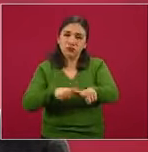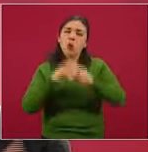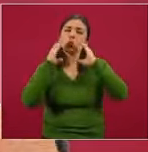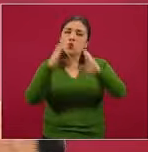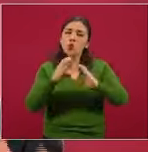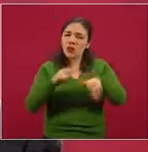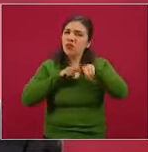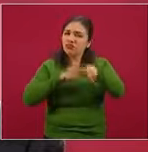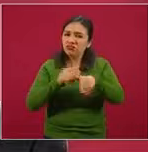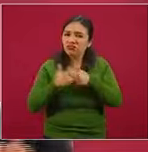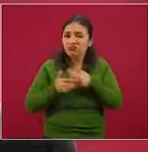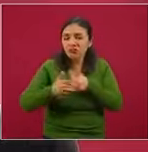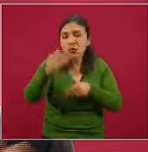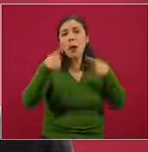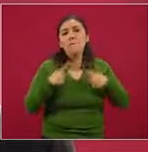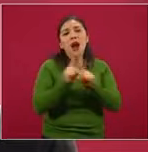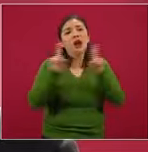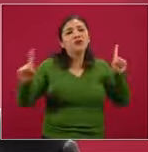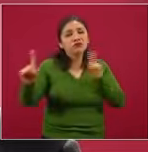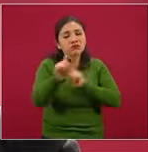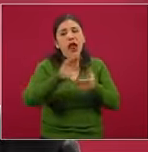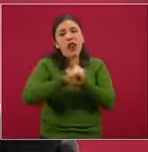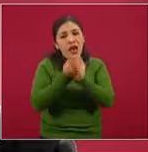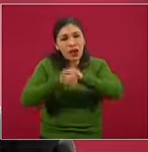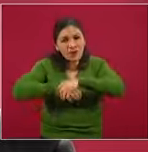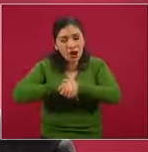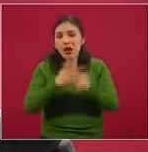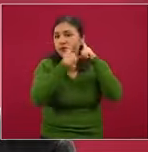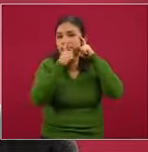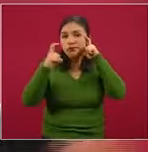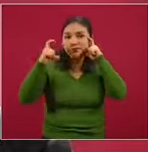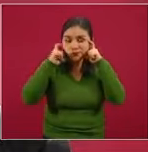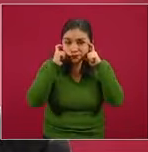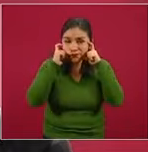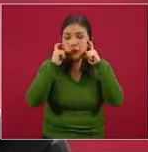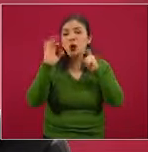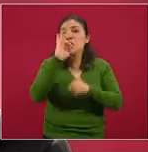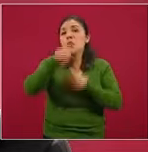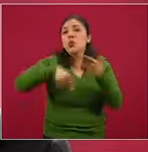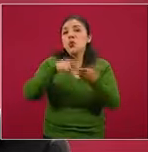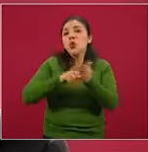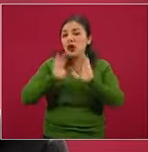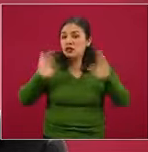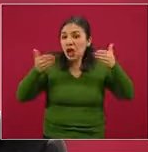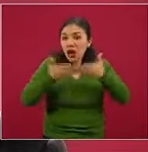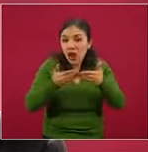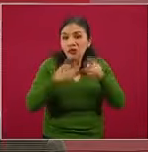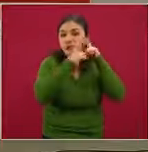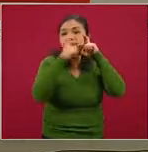precauciones, sana distancia, lavado de manos, usar el cubrebocas particularmente en espacios